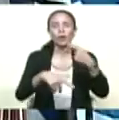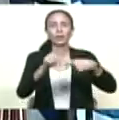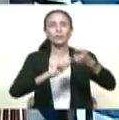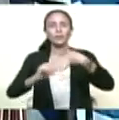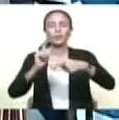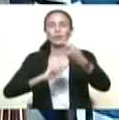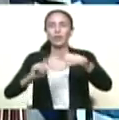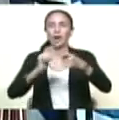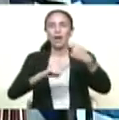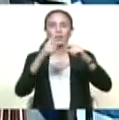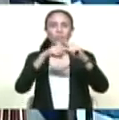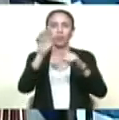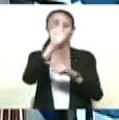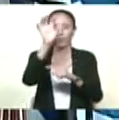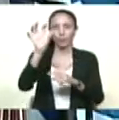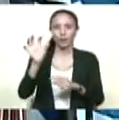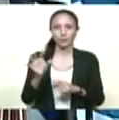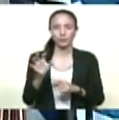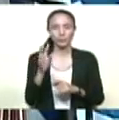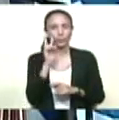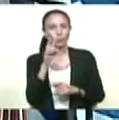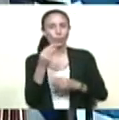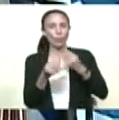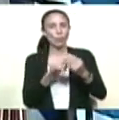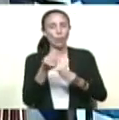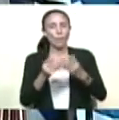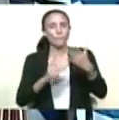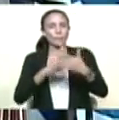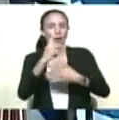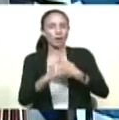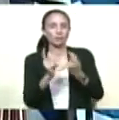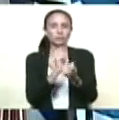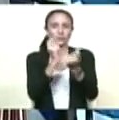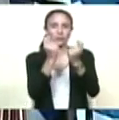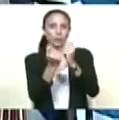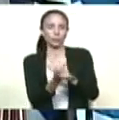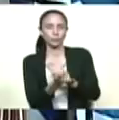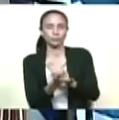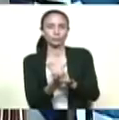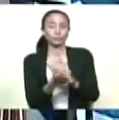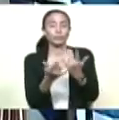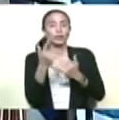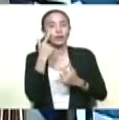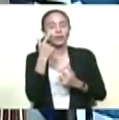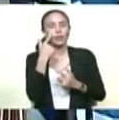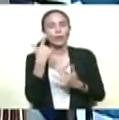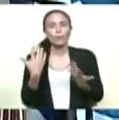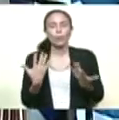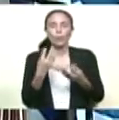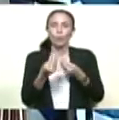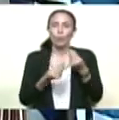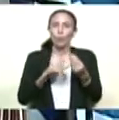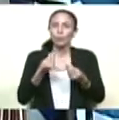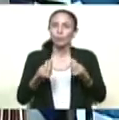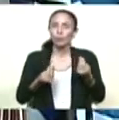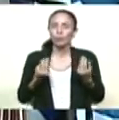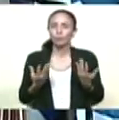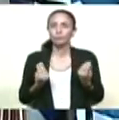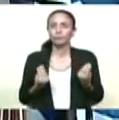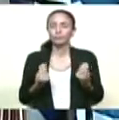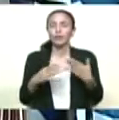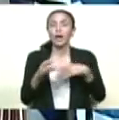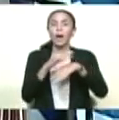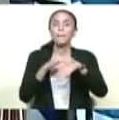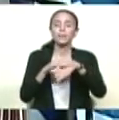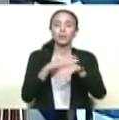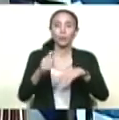vean lo ambicioso del plan y aquí vamos a ver entonces como el ministerio